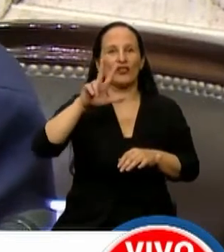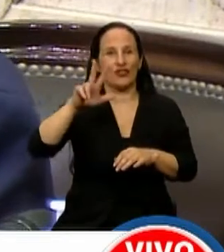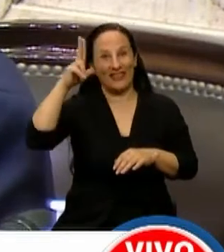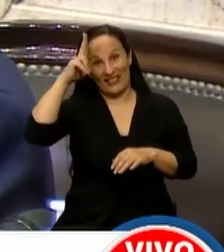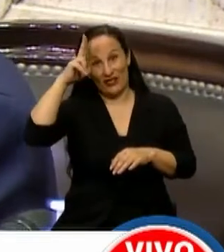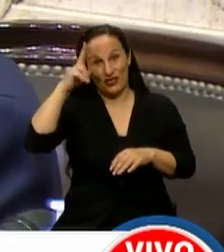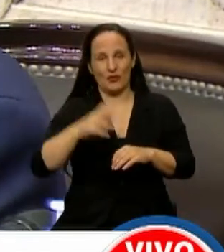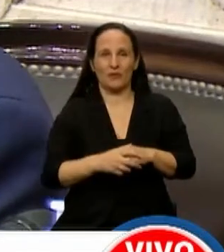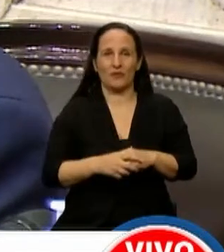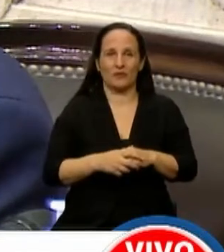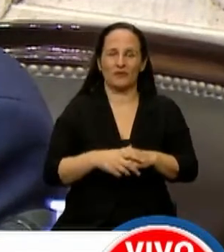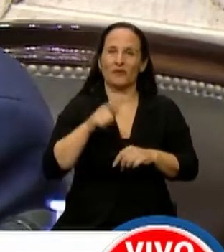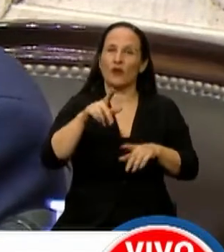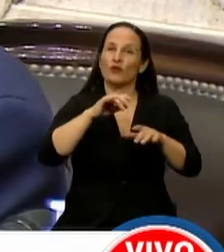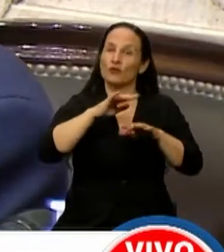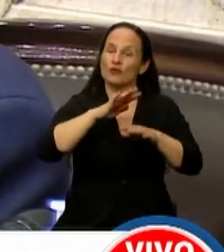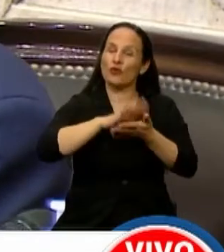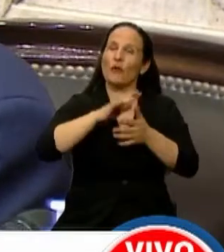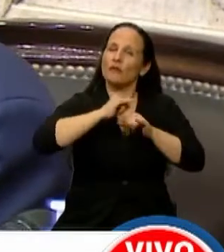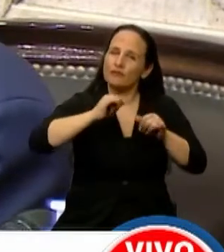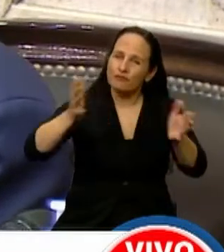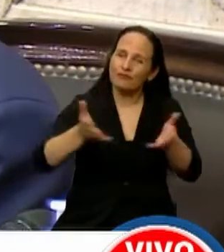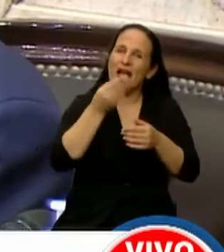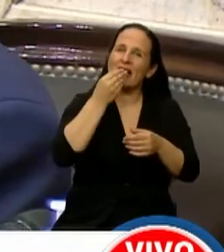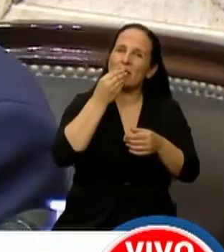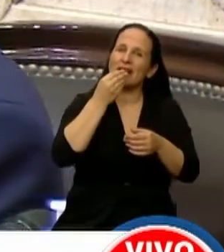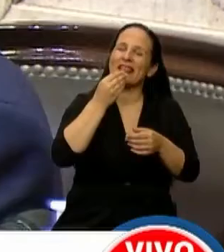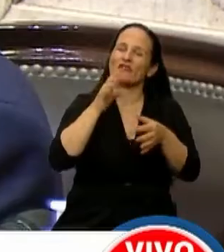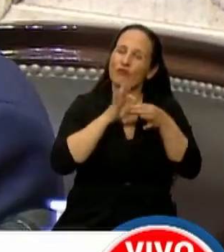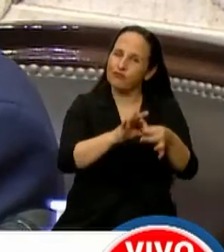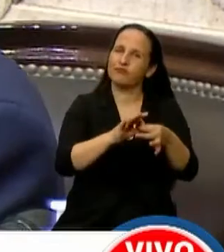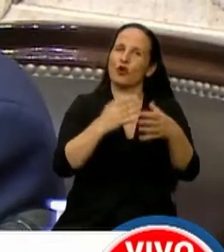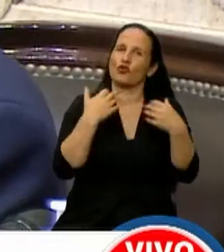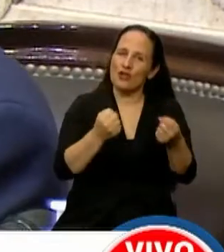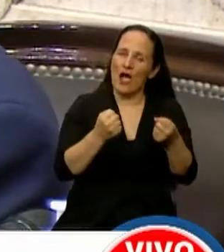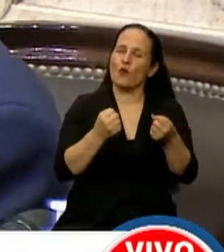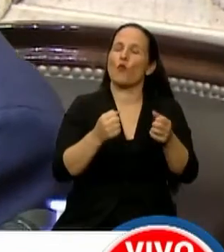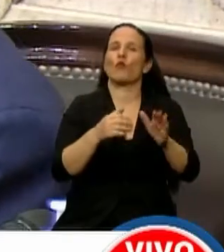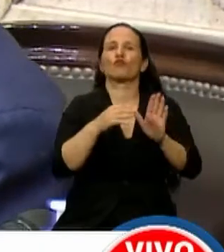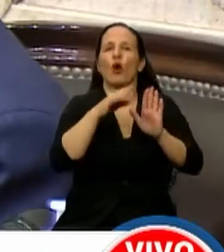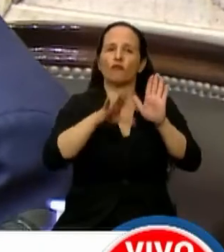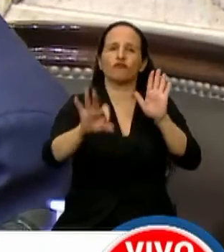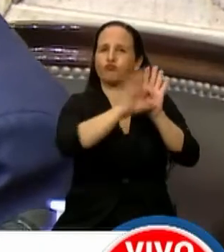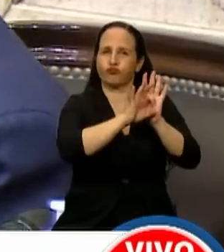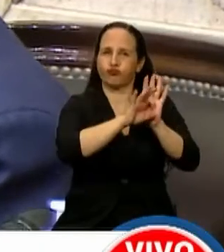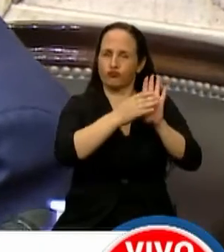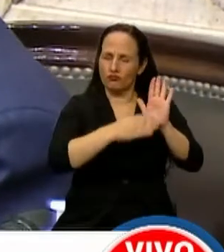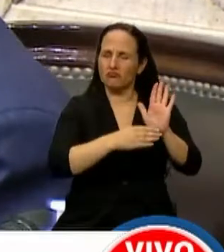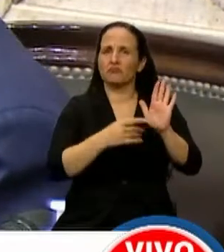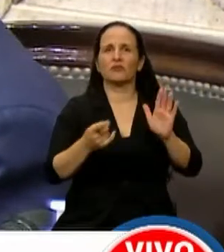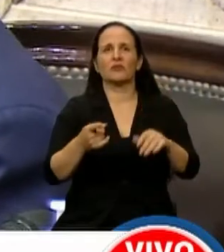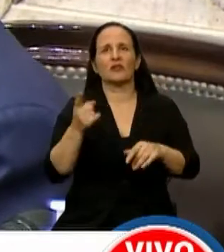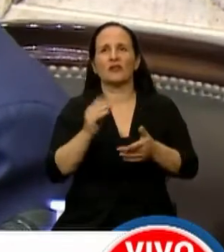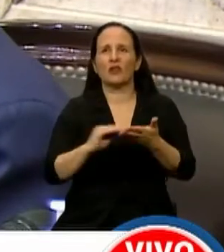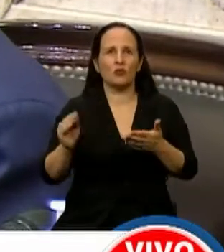438, que es la promoción de la alimentación saludable, etiquetado frontal, ¿no? Este proyecto que viene...